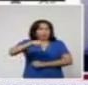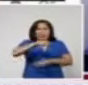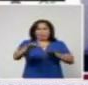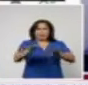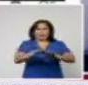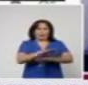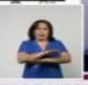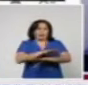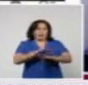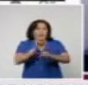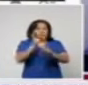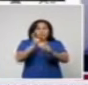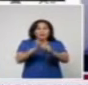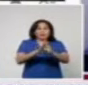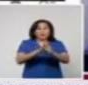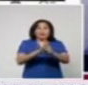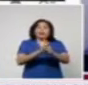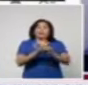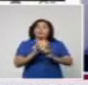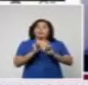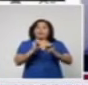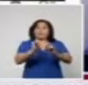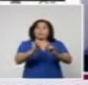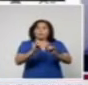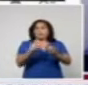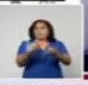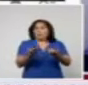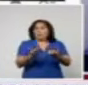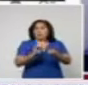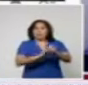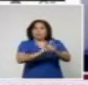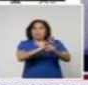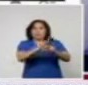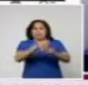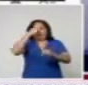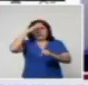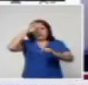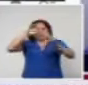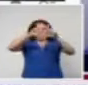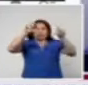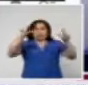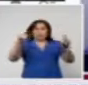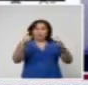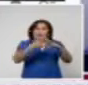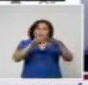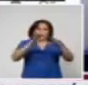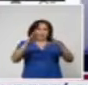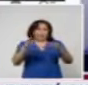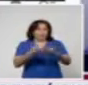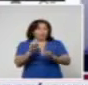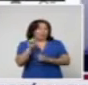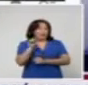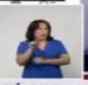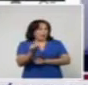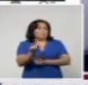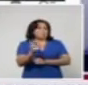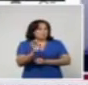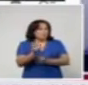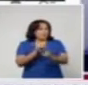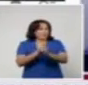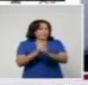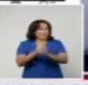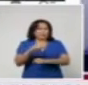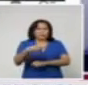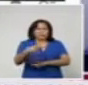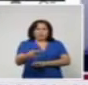para ofrecer el parte habitual sobre el comportamiento de la COVID-19 en Cuba y el mundo. Allí recibe nuestro contacto como cada mañana,